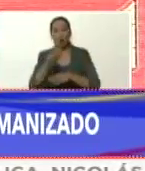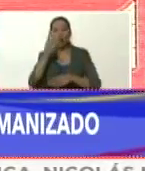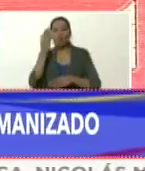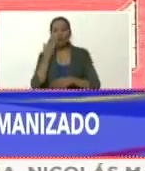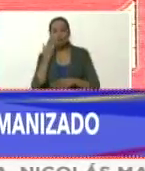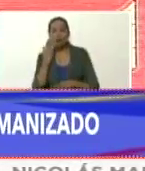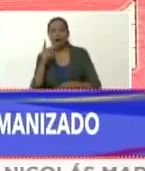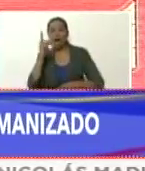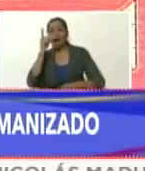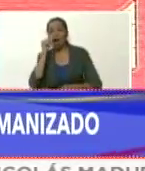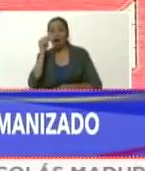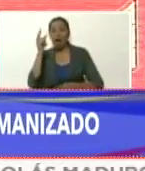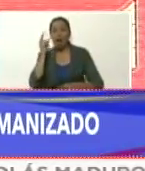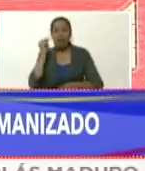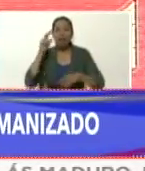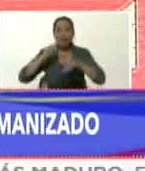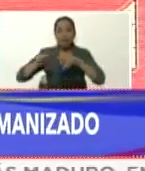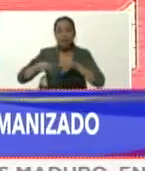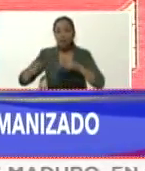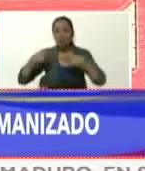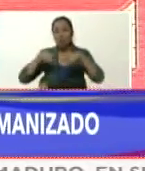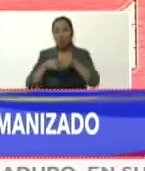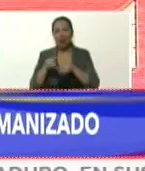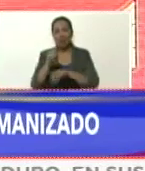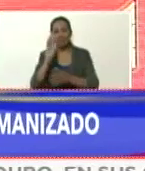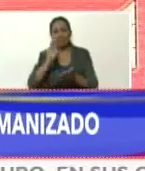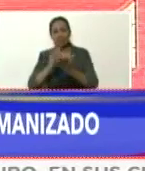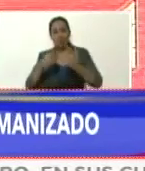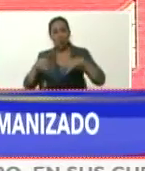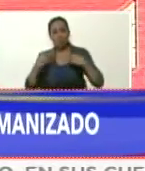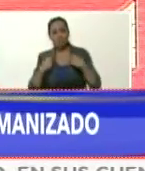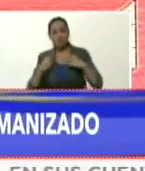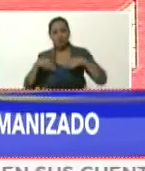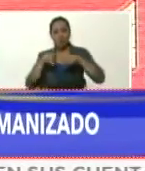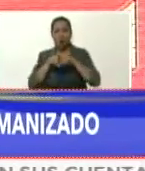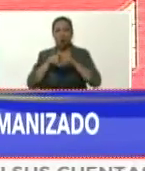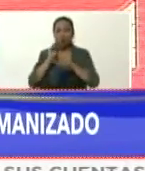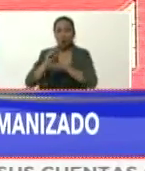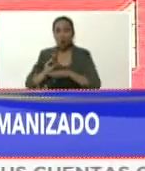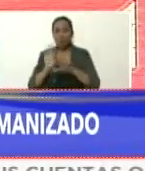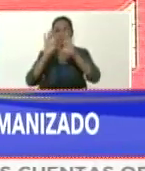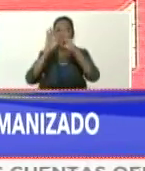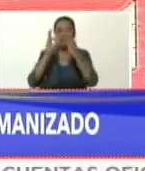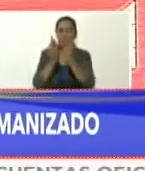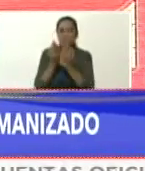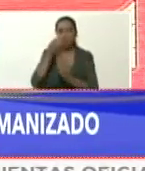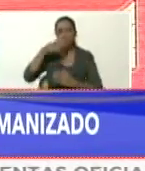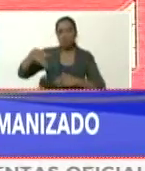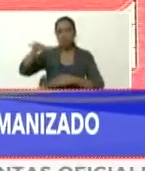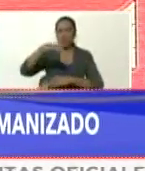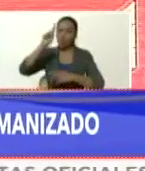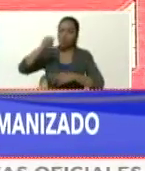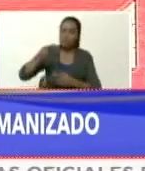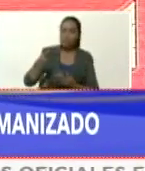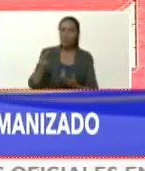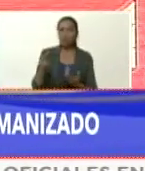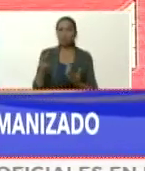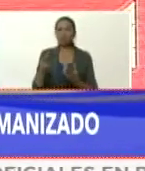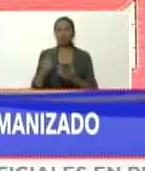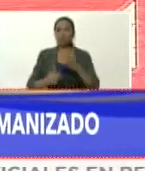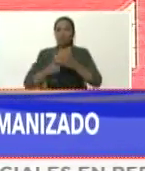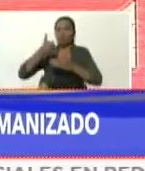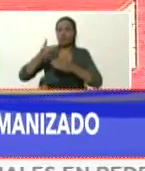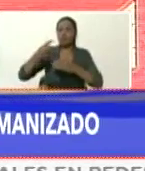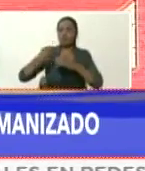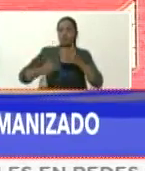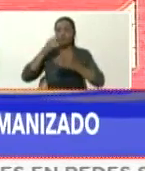del padre, de la familia. Ese es el centro de nuestra vida, la protección de nuestro pueblo. La mayor suma